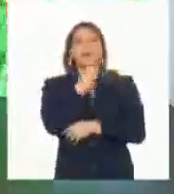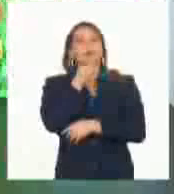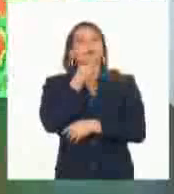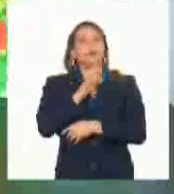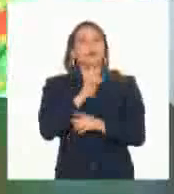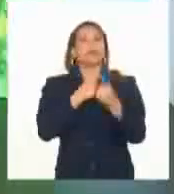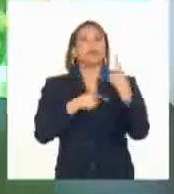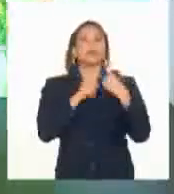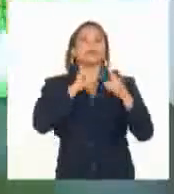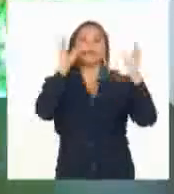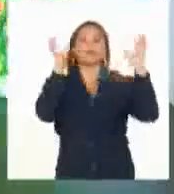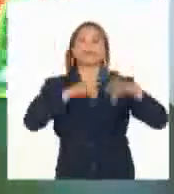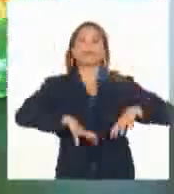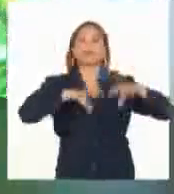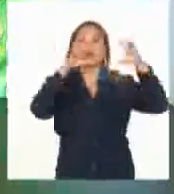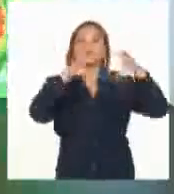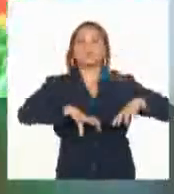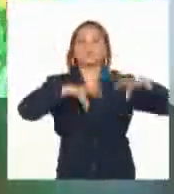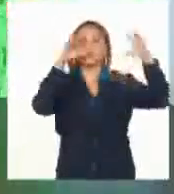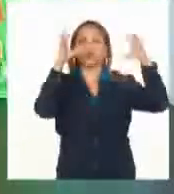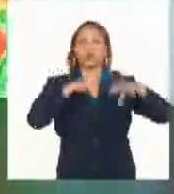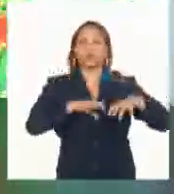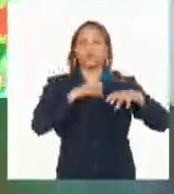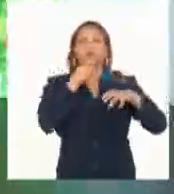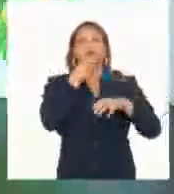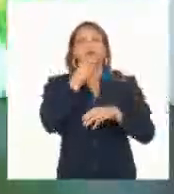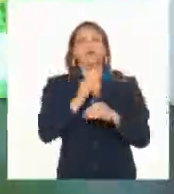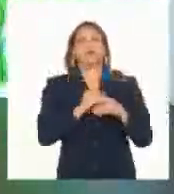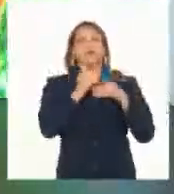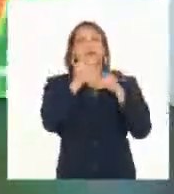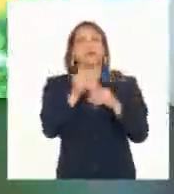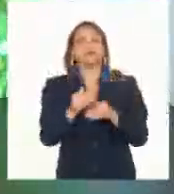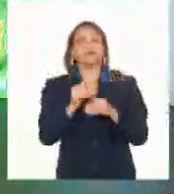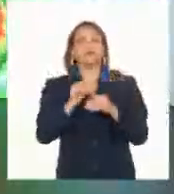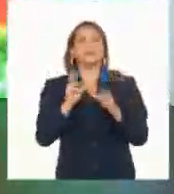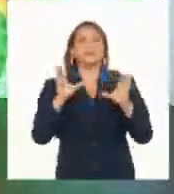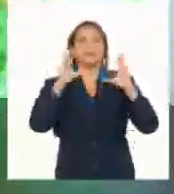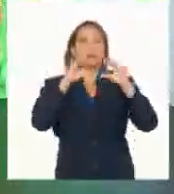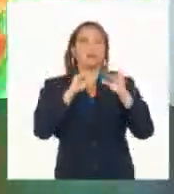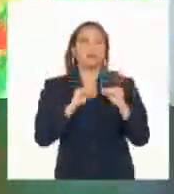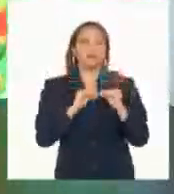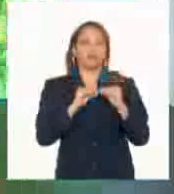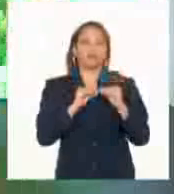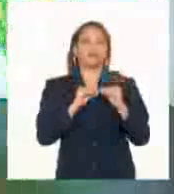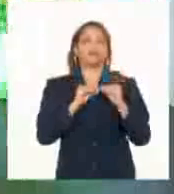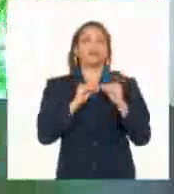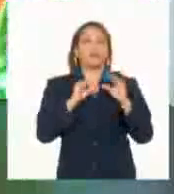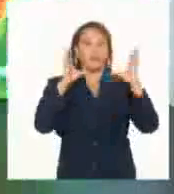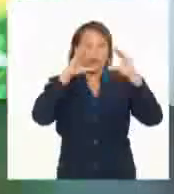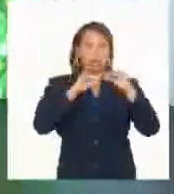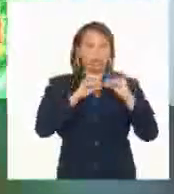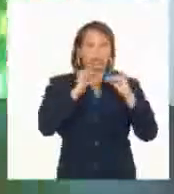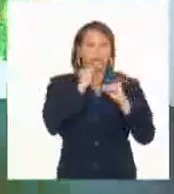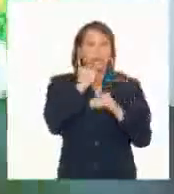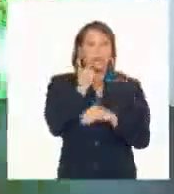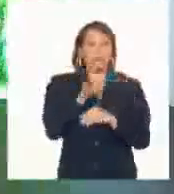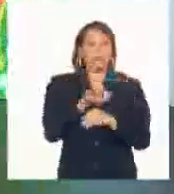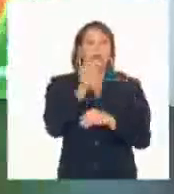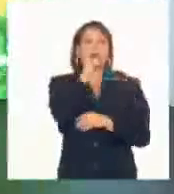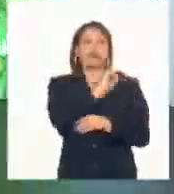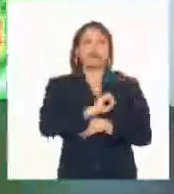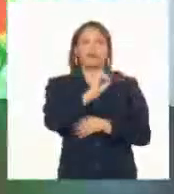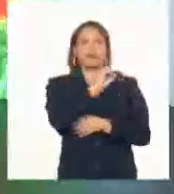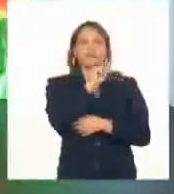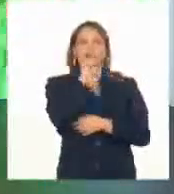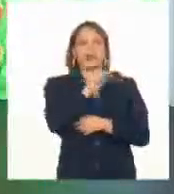numerosos chubascos y lluvias que puedan extenderse hasta horas de la noche y en la noche serán más numerosos sobre el oriente de